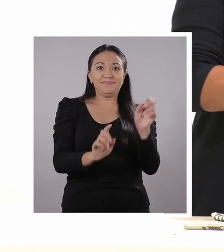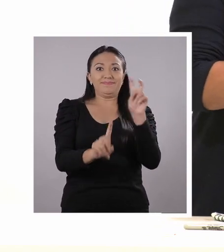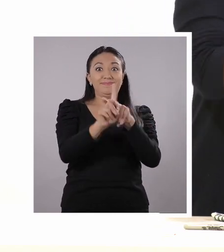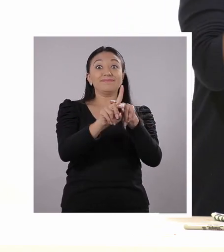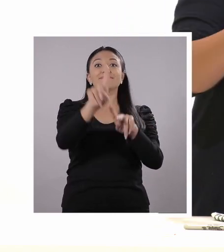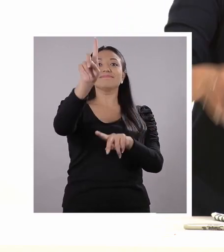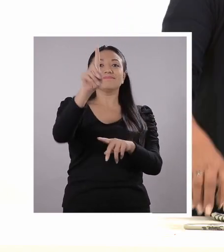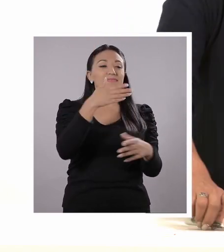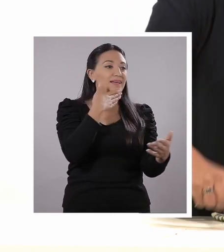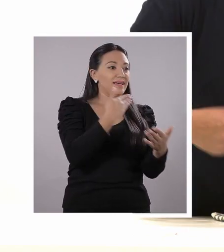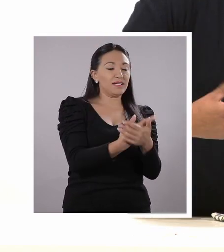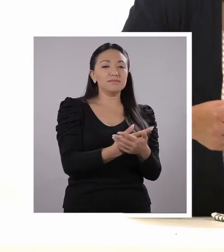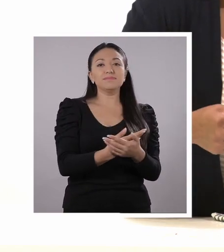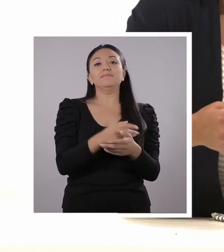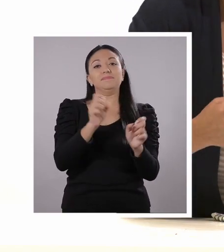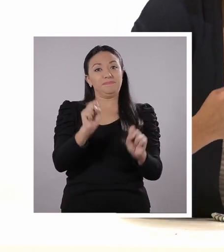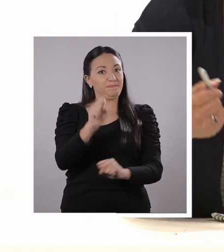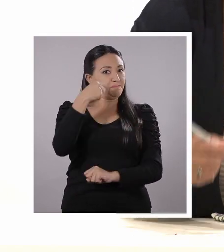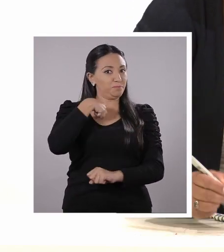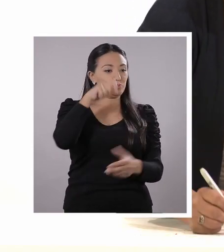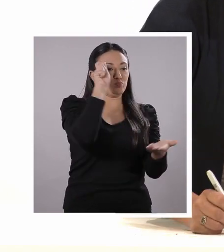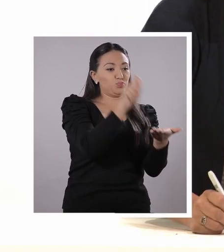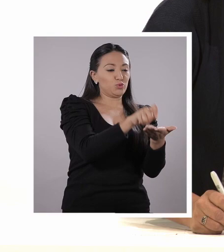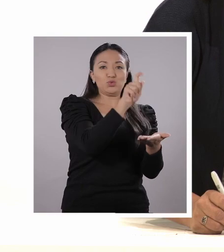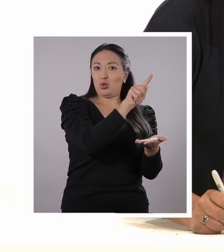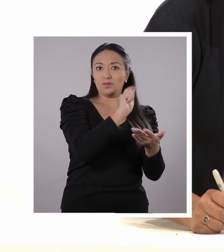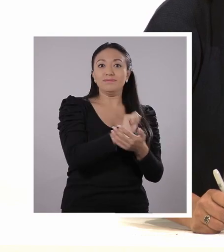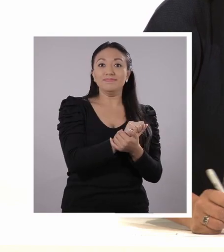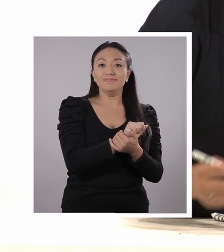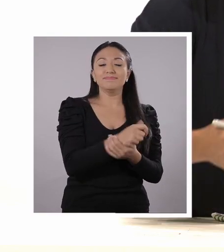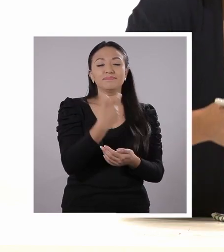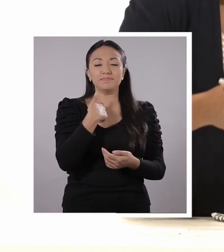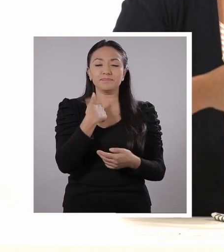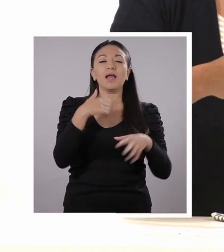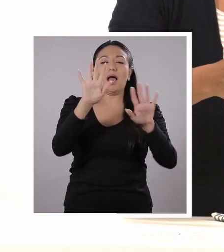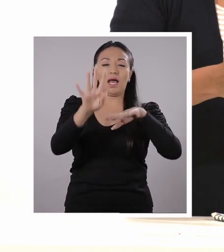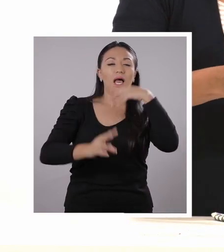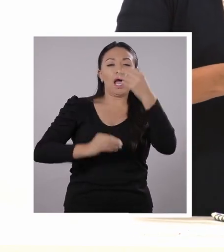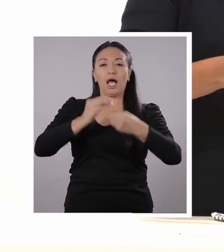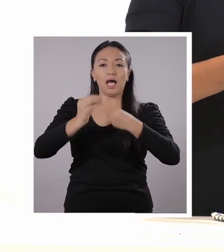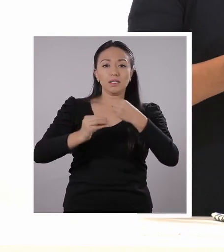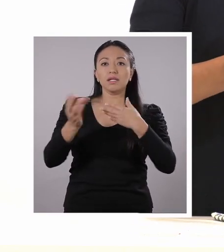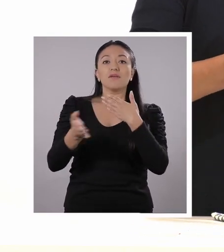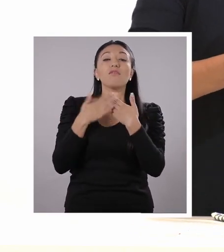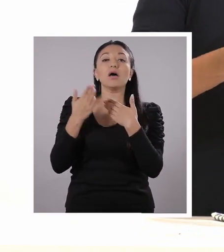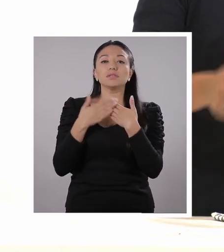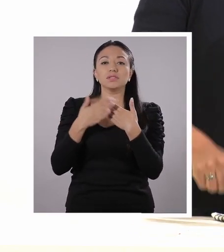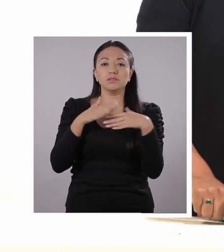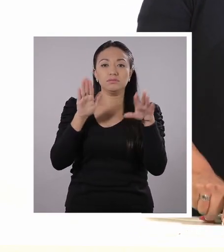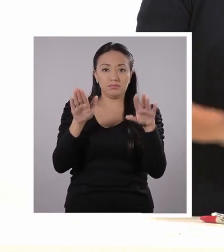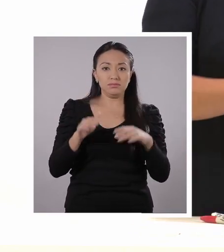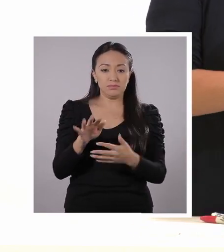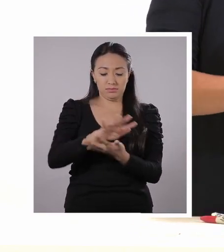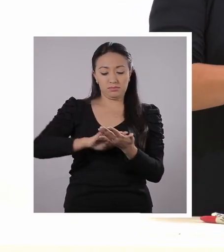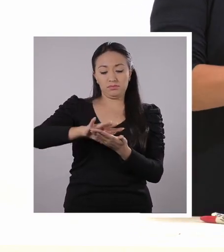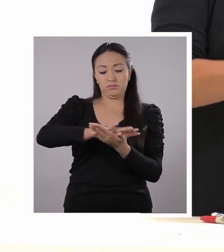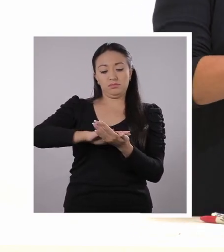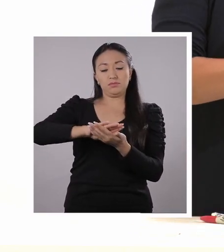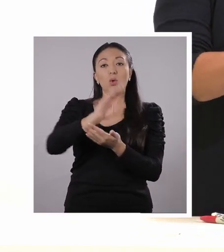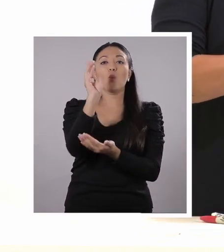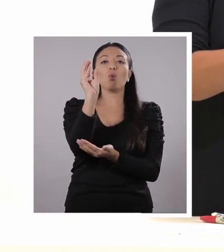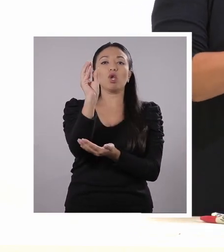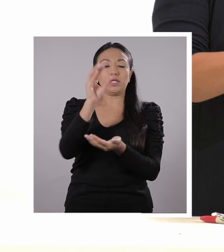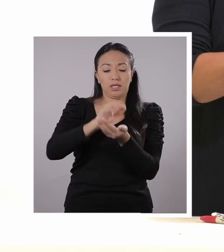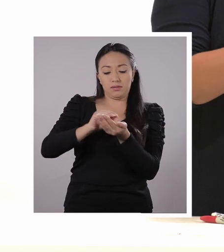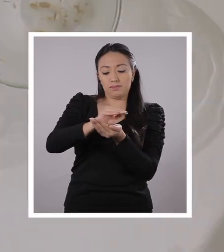Pancho. ¡Gracias! ¡Dijo gracias! Tengo otro punto. Lo que vamos a hacer es fácil. Le vamos a hacer